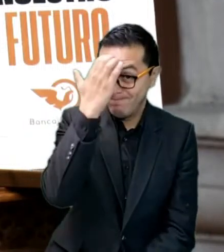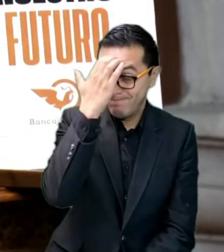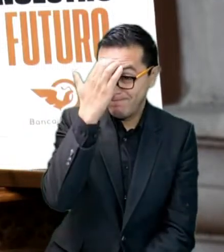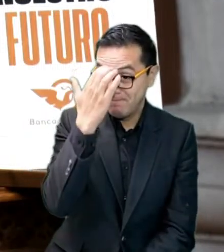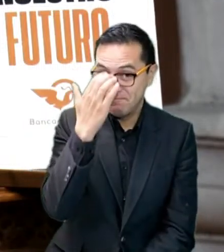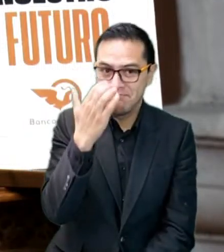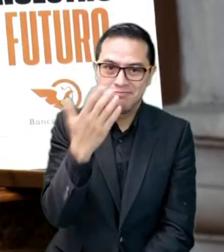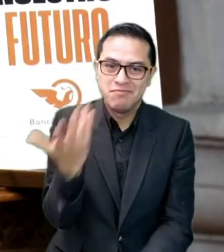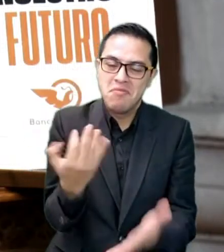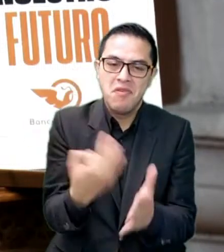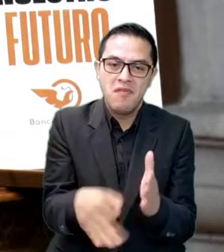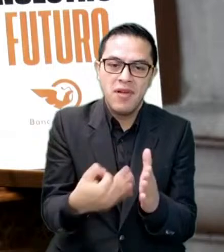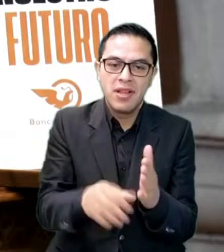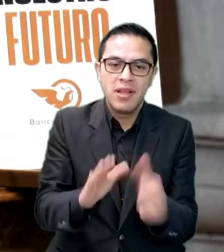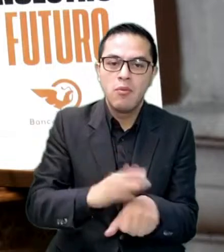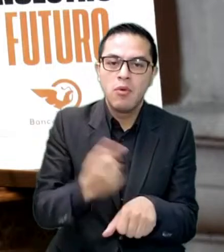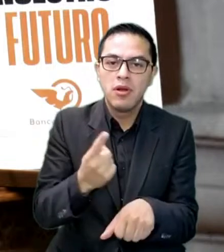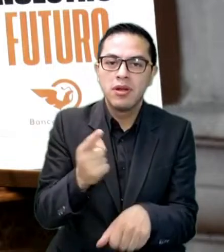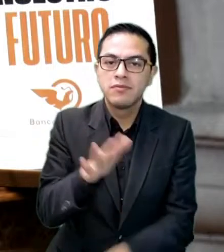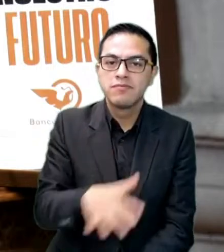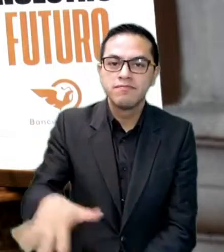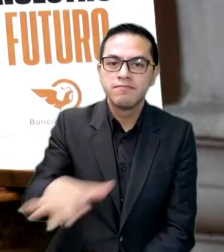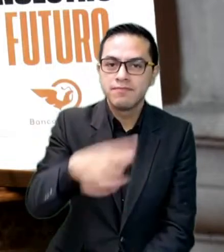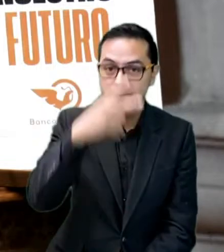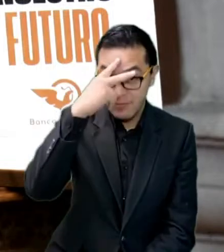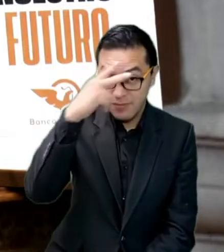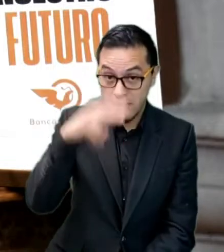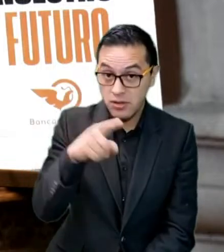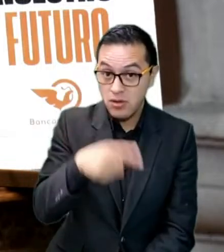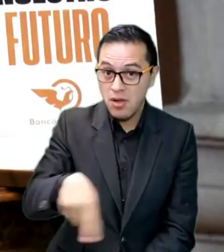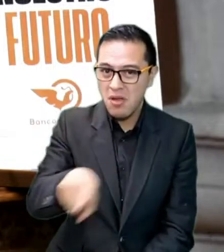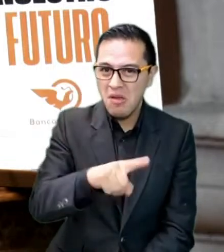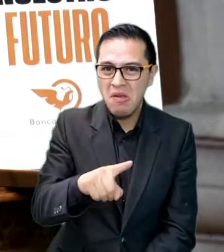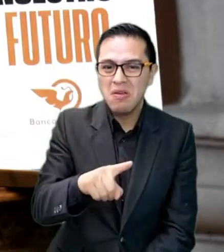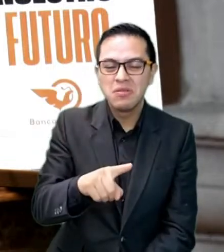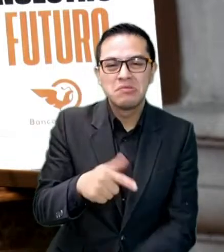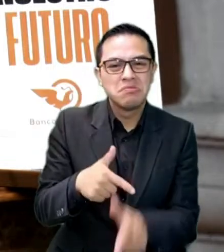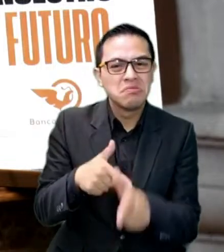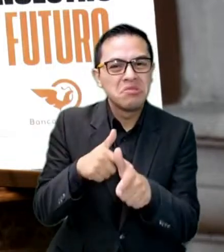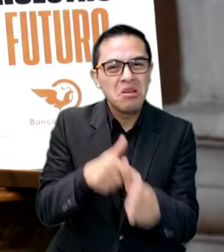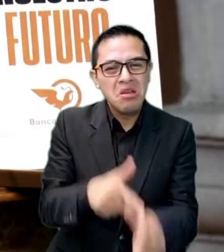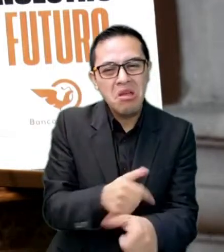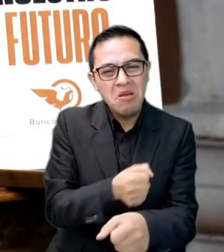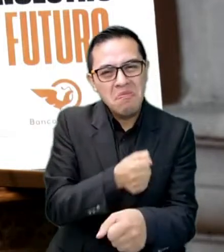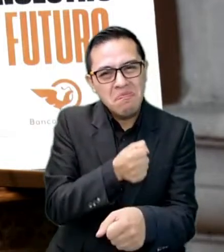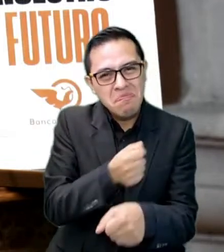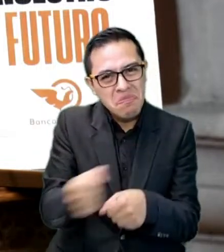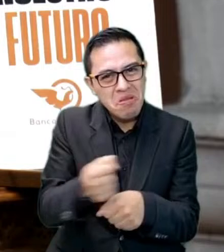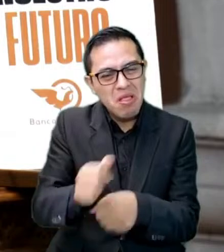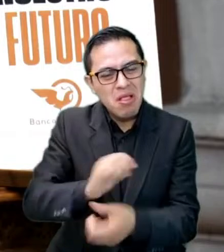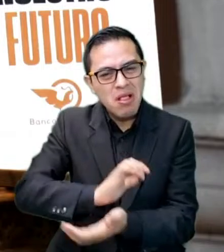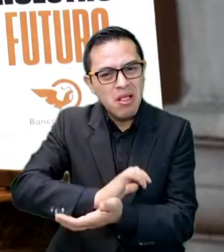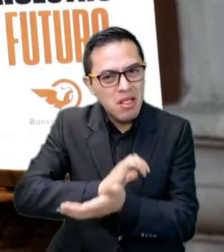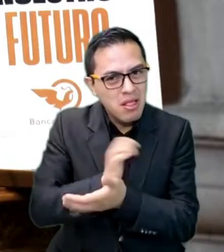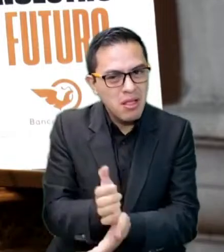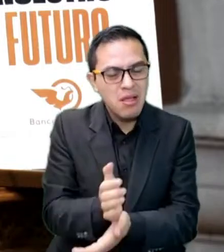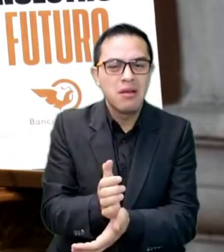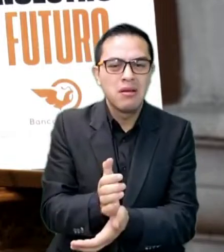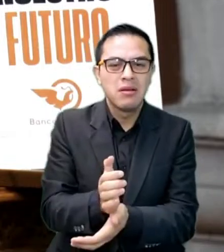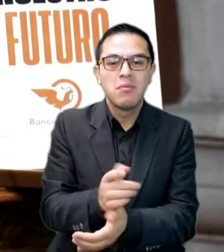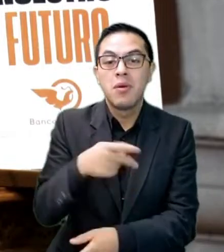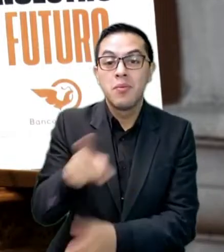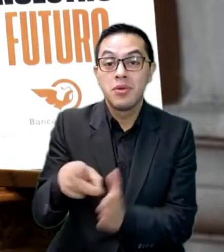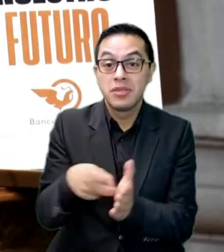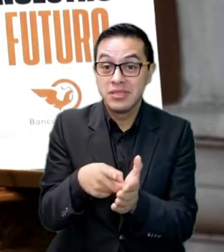las y los mexiquenses siguen siendo criminalizadas, criminalizados, violentándose sus